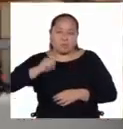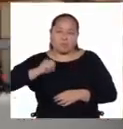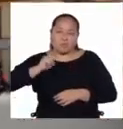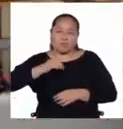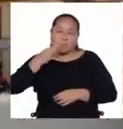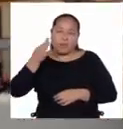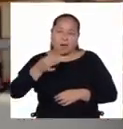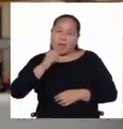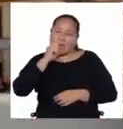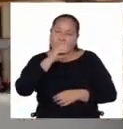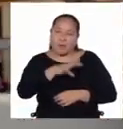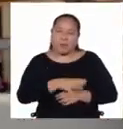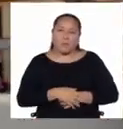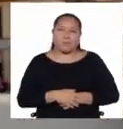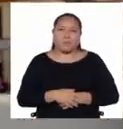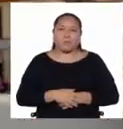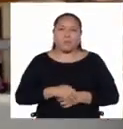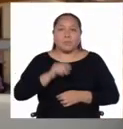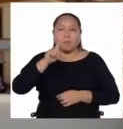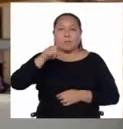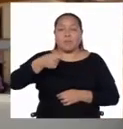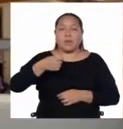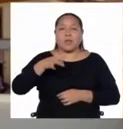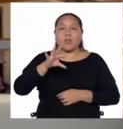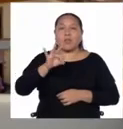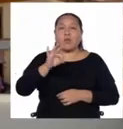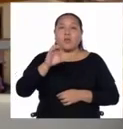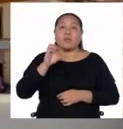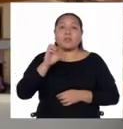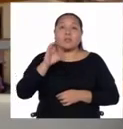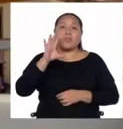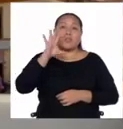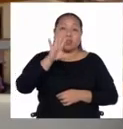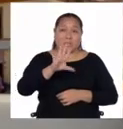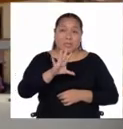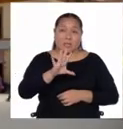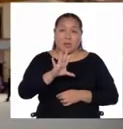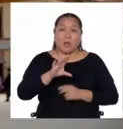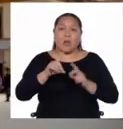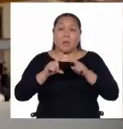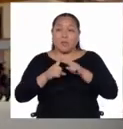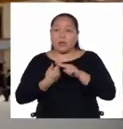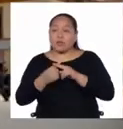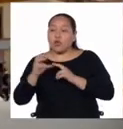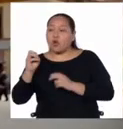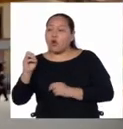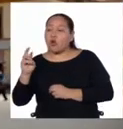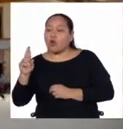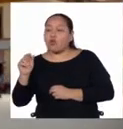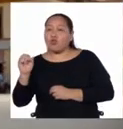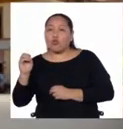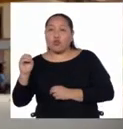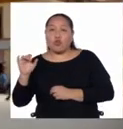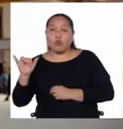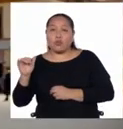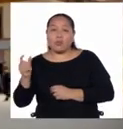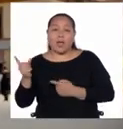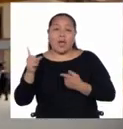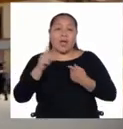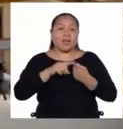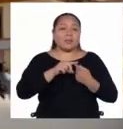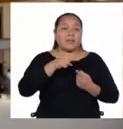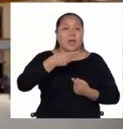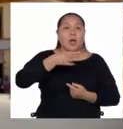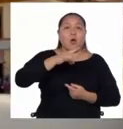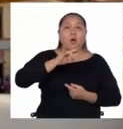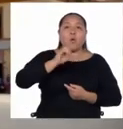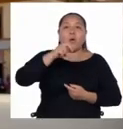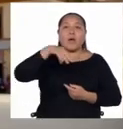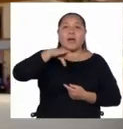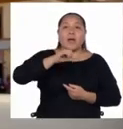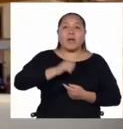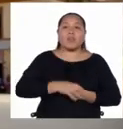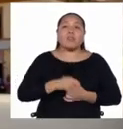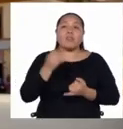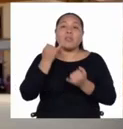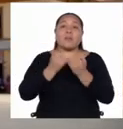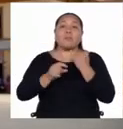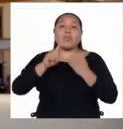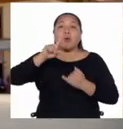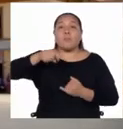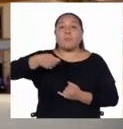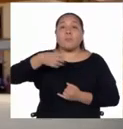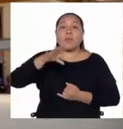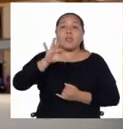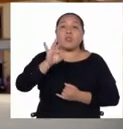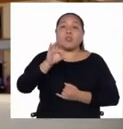En 1905, el Estado empezó la construcción del tramo La Oroya-Huancayo, que fue culminado en 1907 por